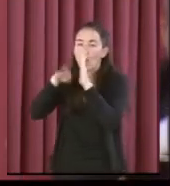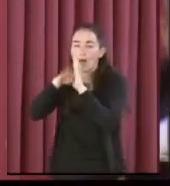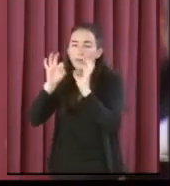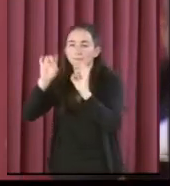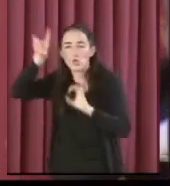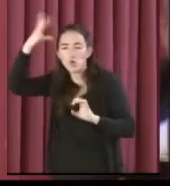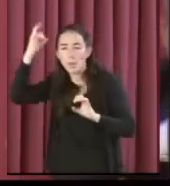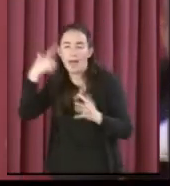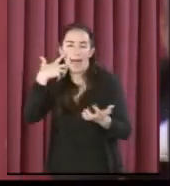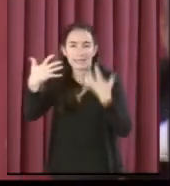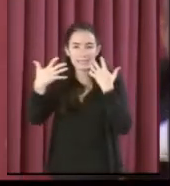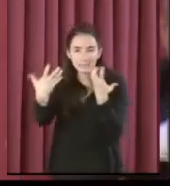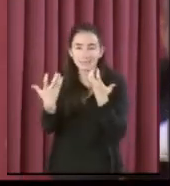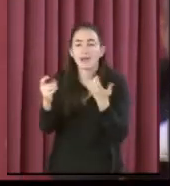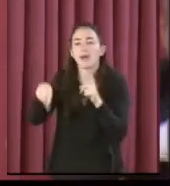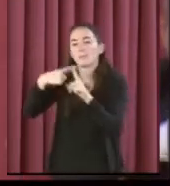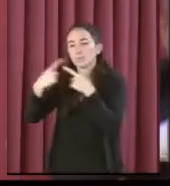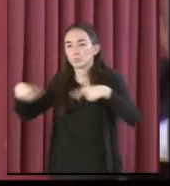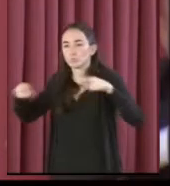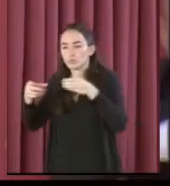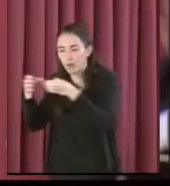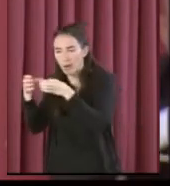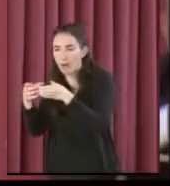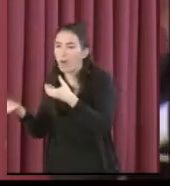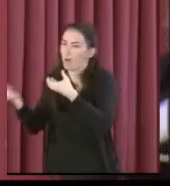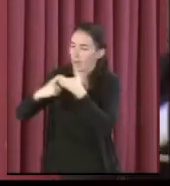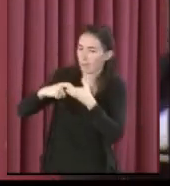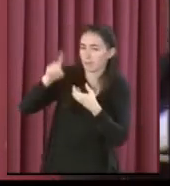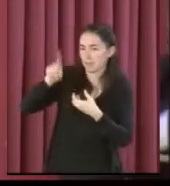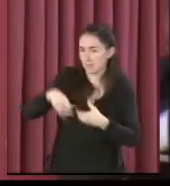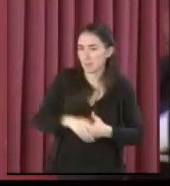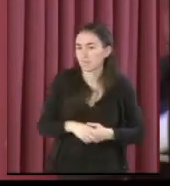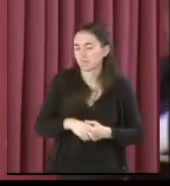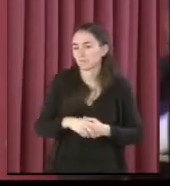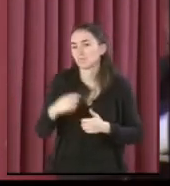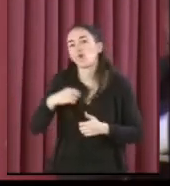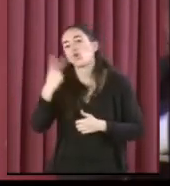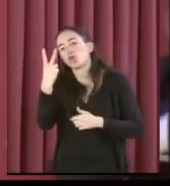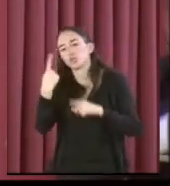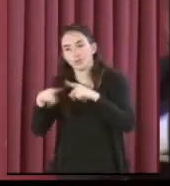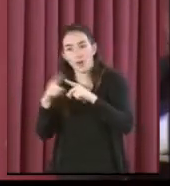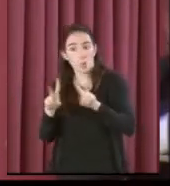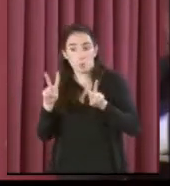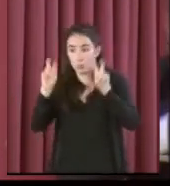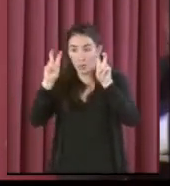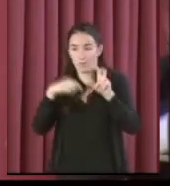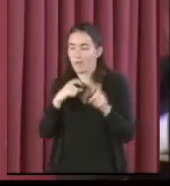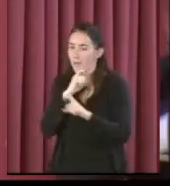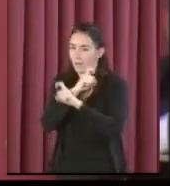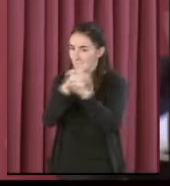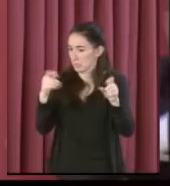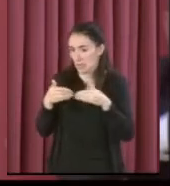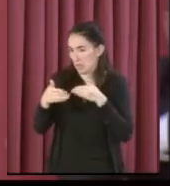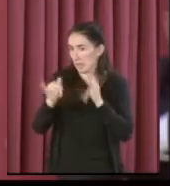ahora también se suman las bandas musicales. Pero les lanzo dos nuevas iniciativas que ponemos ya en marcha de manera